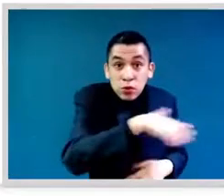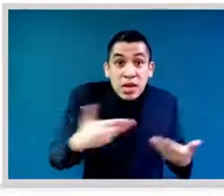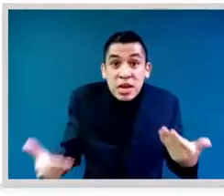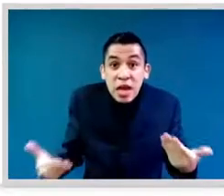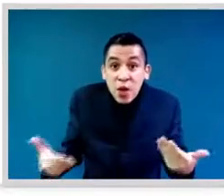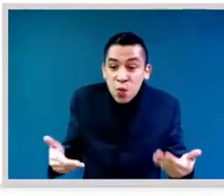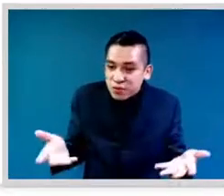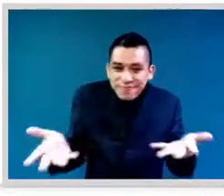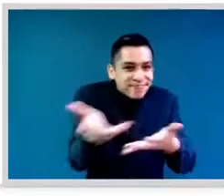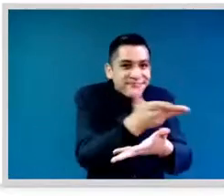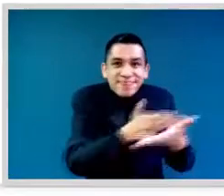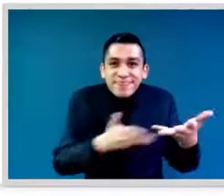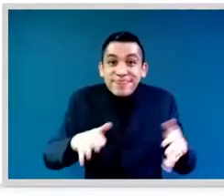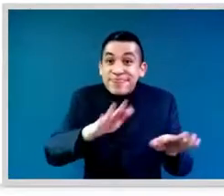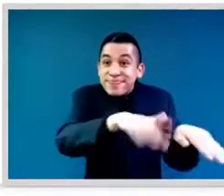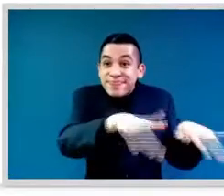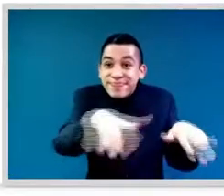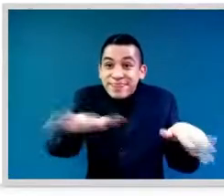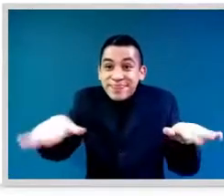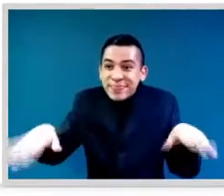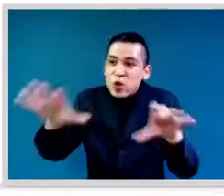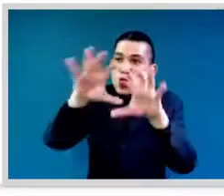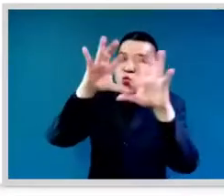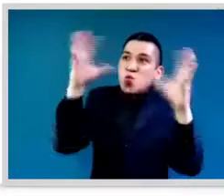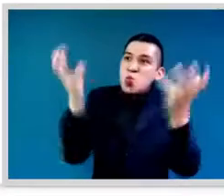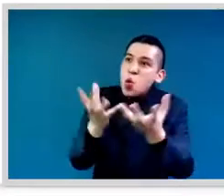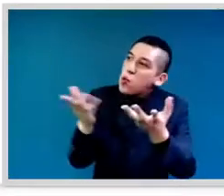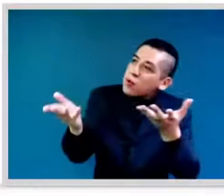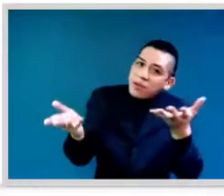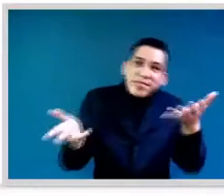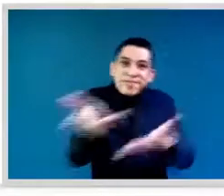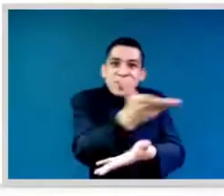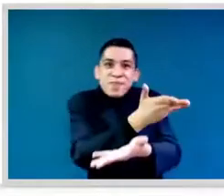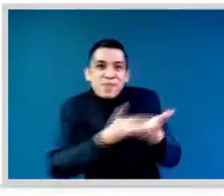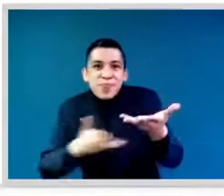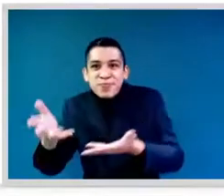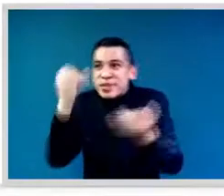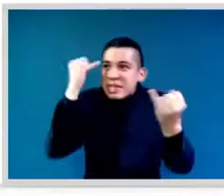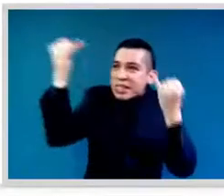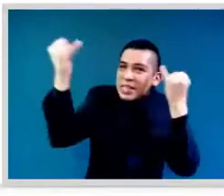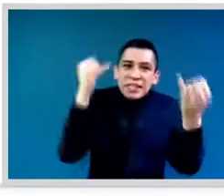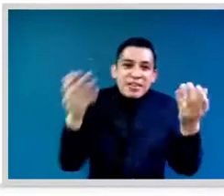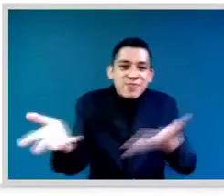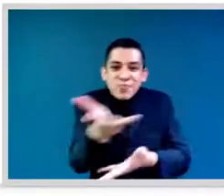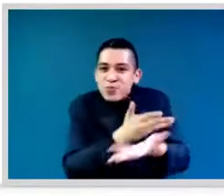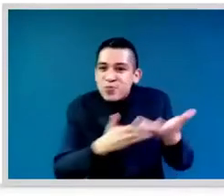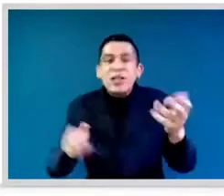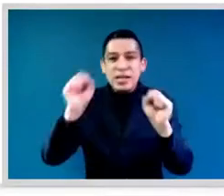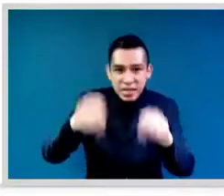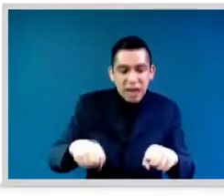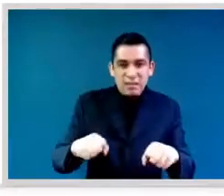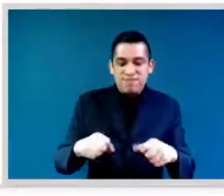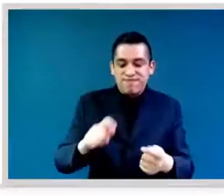mundo en el que ninguna mujer se quede fuera, en el que ninguna mujer se quede atrás y